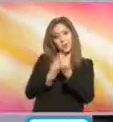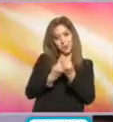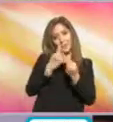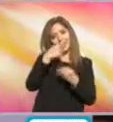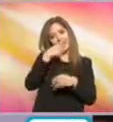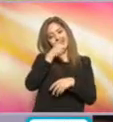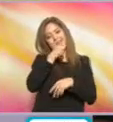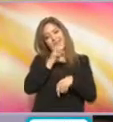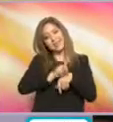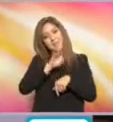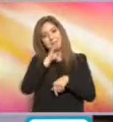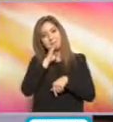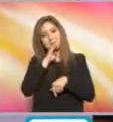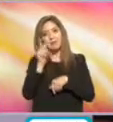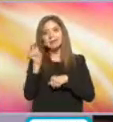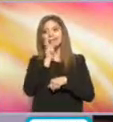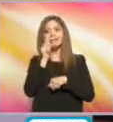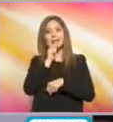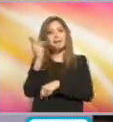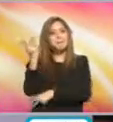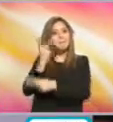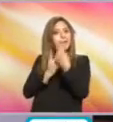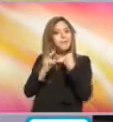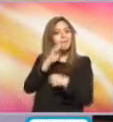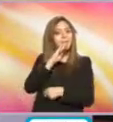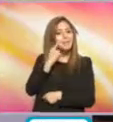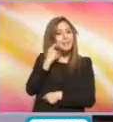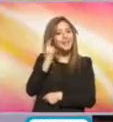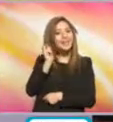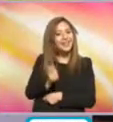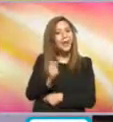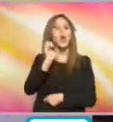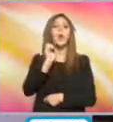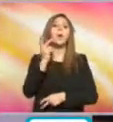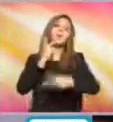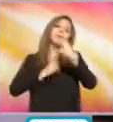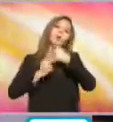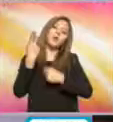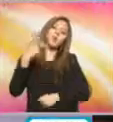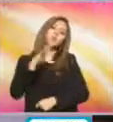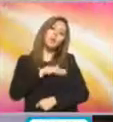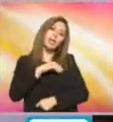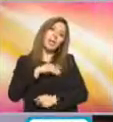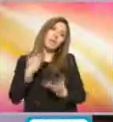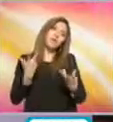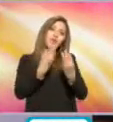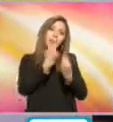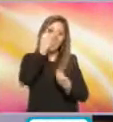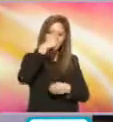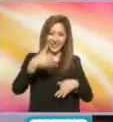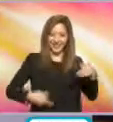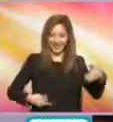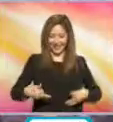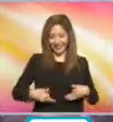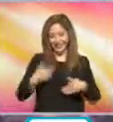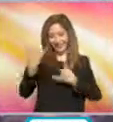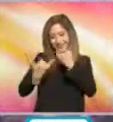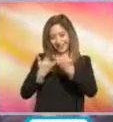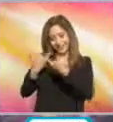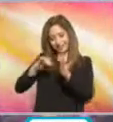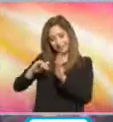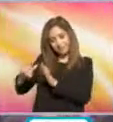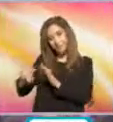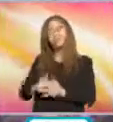Bueno, nunca había oído Préstame a tu madre. Préstame a tu hija. Préstame a tu hija para ir al teatro. Bueno, y ahora tenemos El Sótano